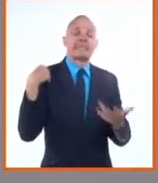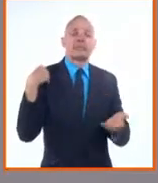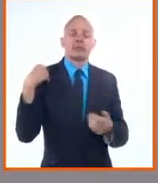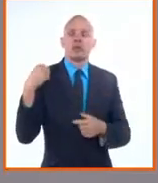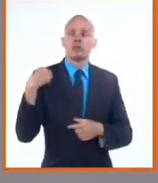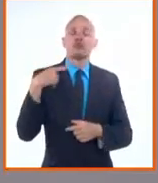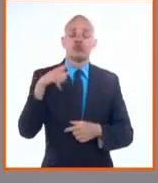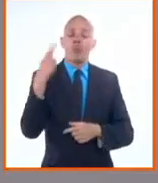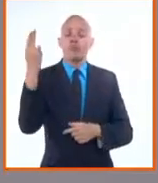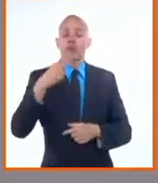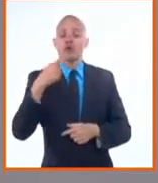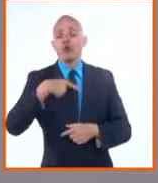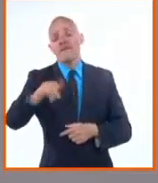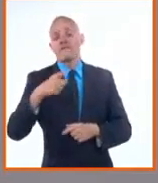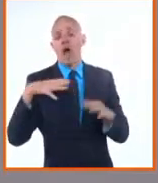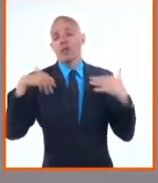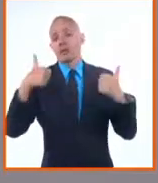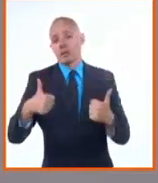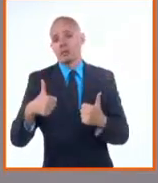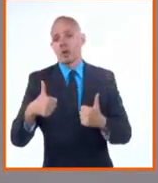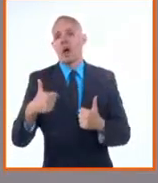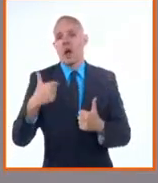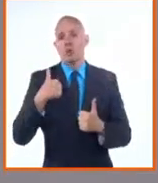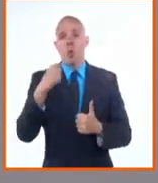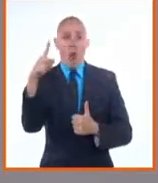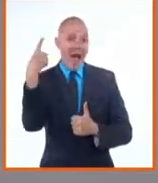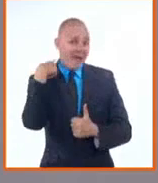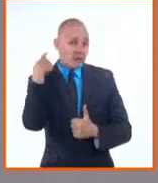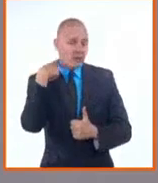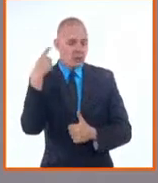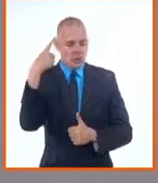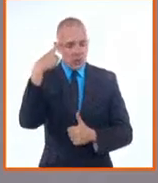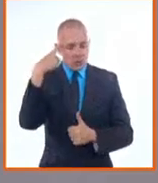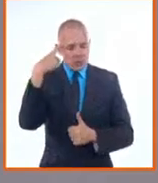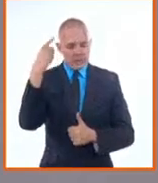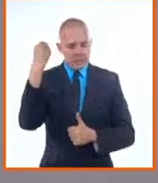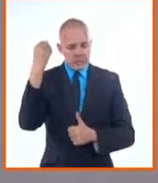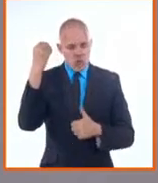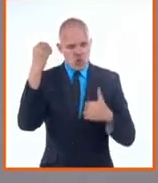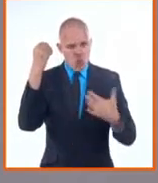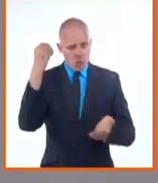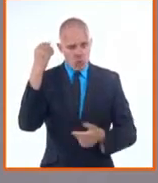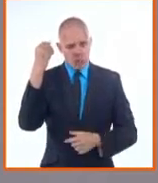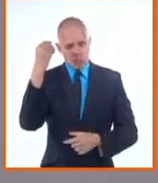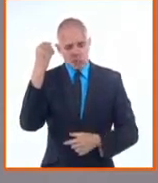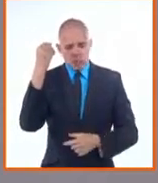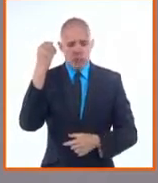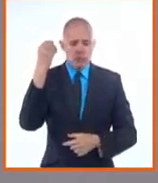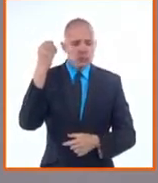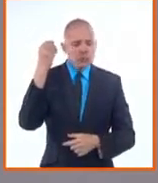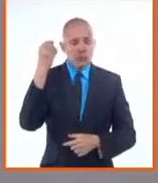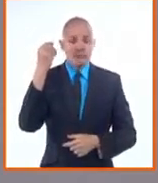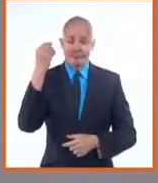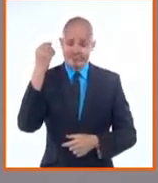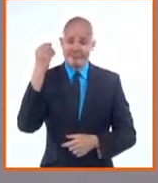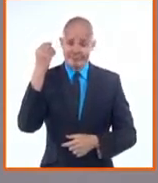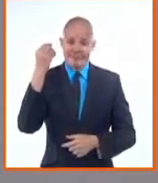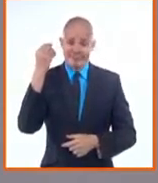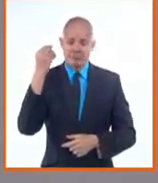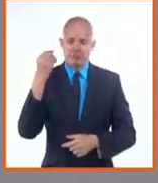a tocar Y cómo defendió ese rol lazo es más testigo Por supuesto que nosotros Porque lo trabajo directamente